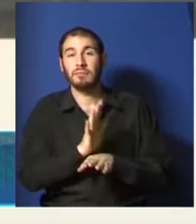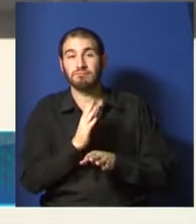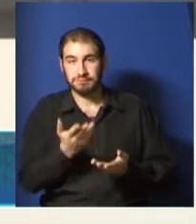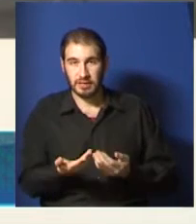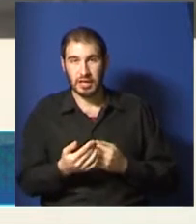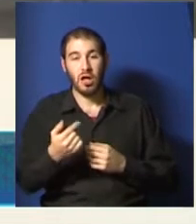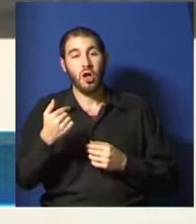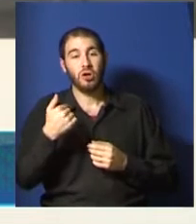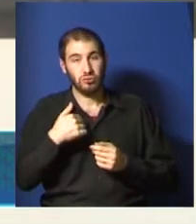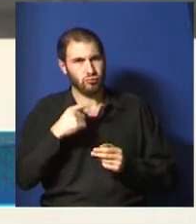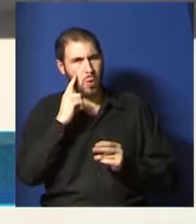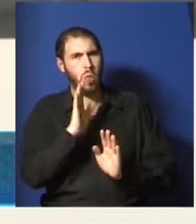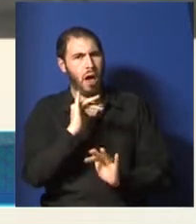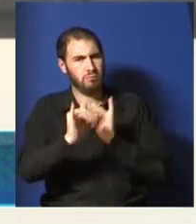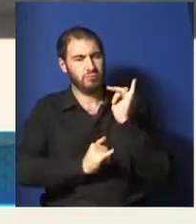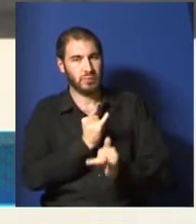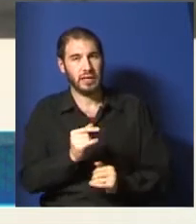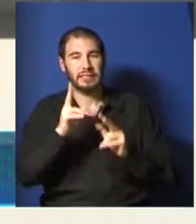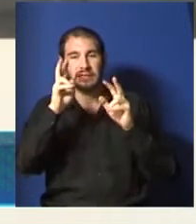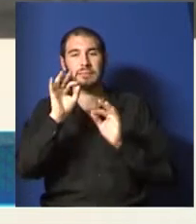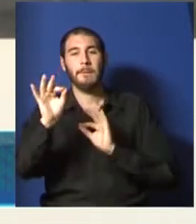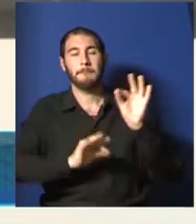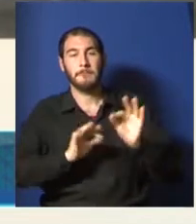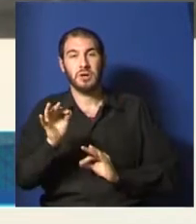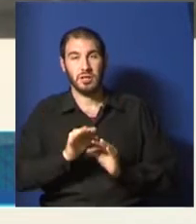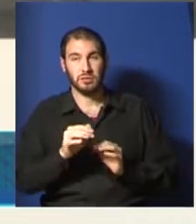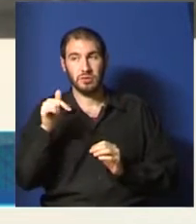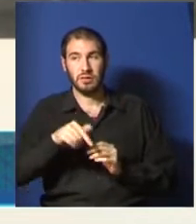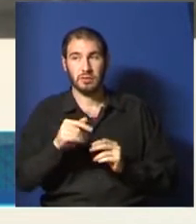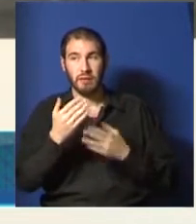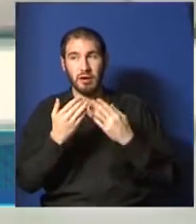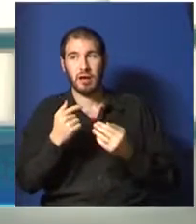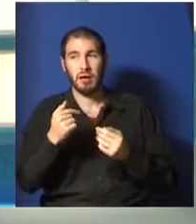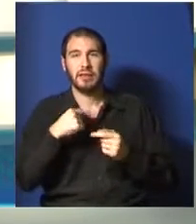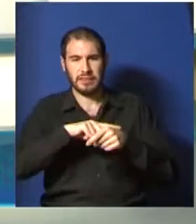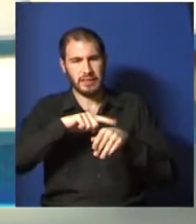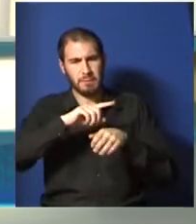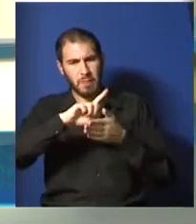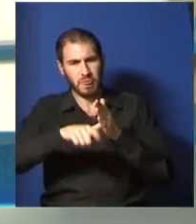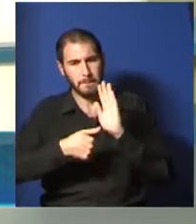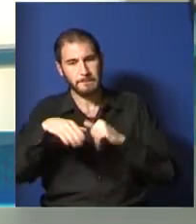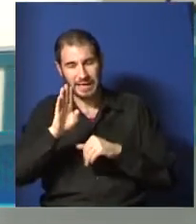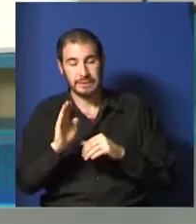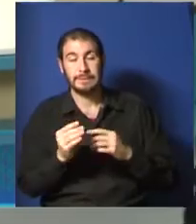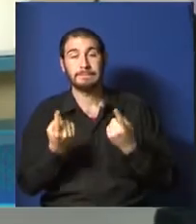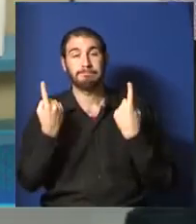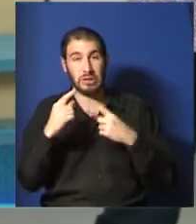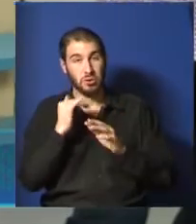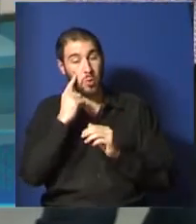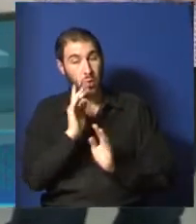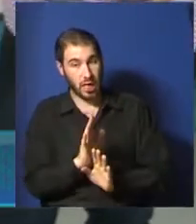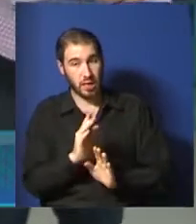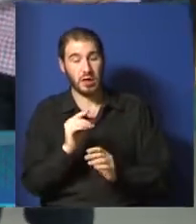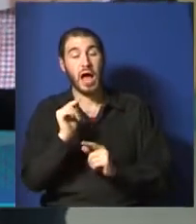lo que yo he advertido, obviamente para hablar del proyecto hay que hacerlo mucho más tiempo, pero he advertido